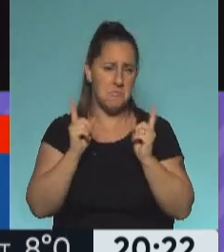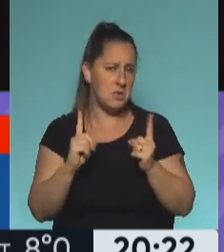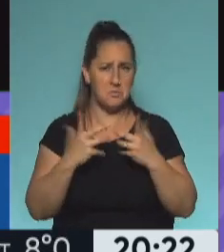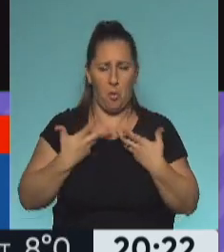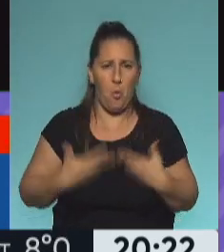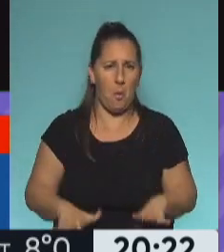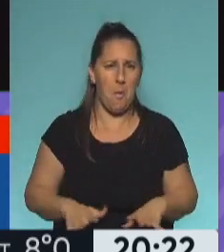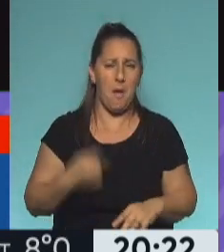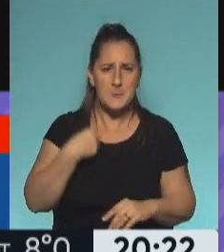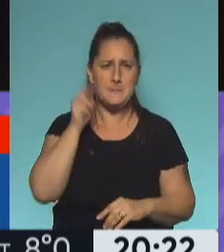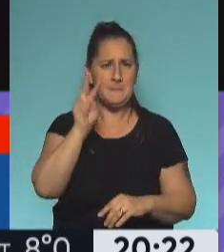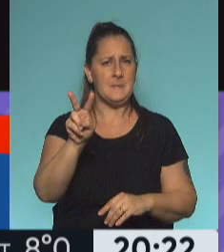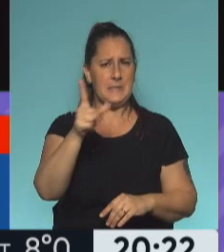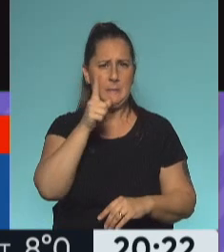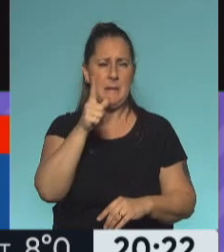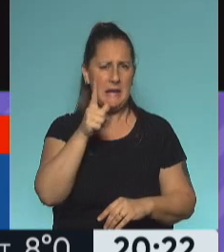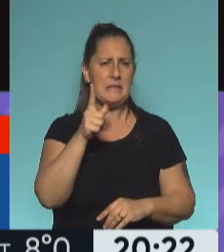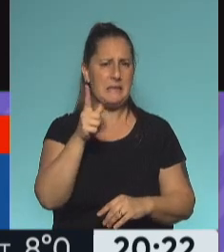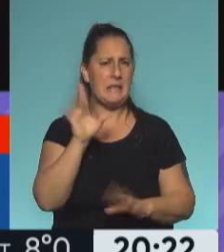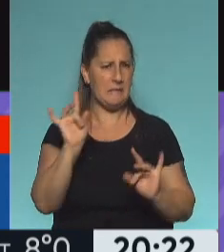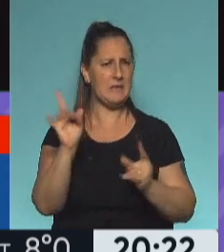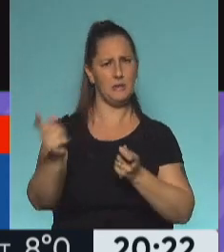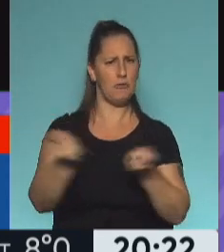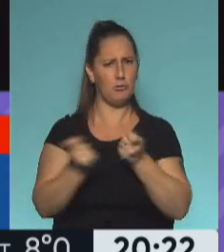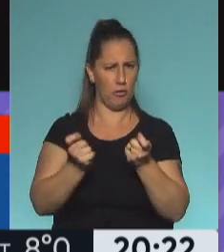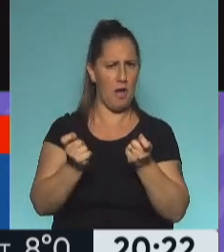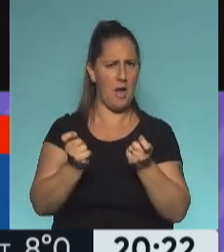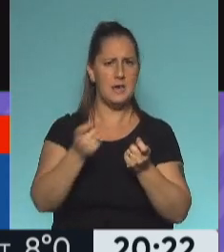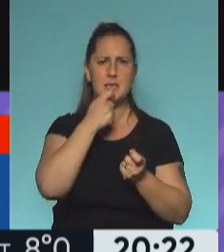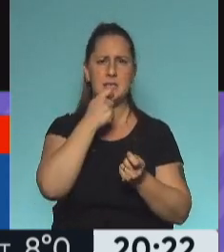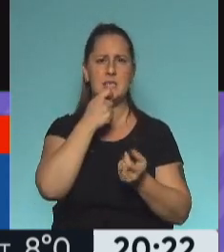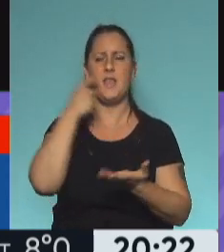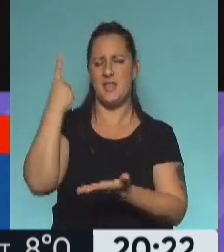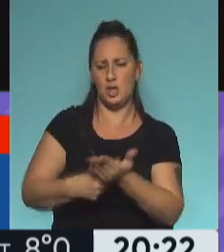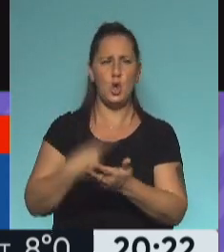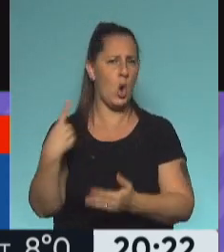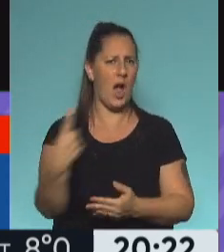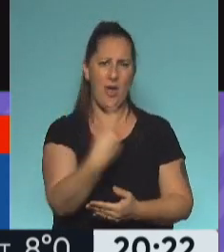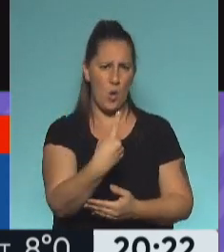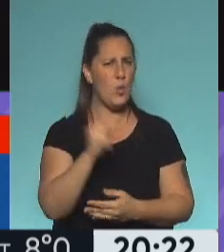y eso me parece que es difícil de que lo pueda controlar cualquiera si uno no toma la decisión de cuidarse, ¿verdad?